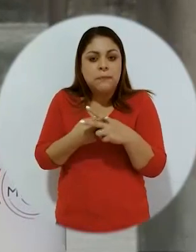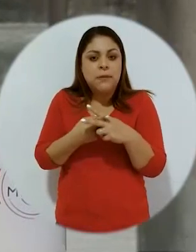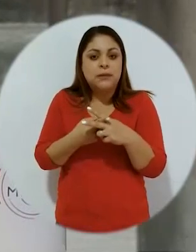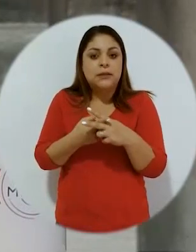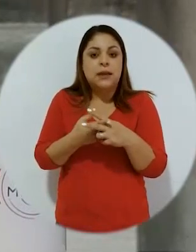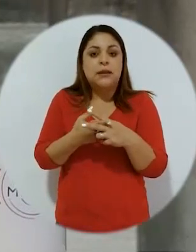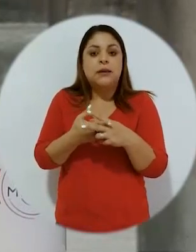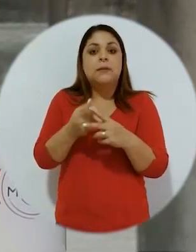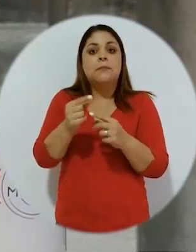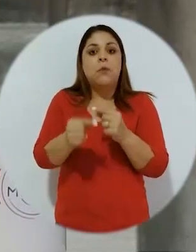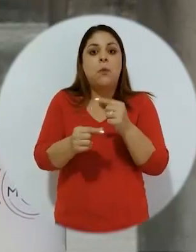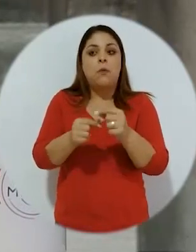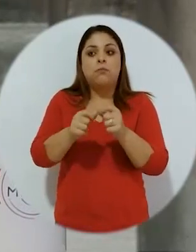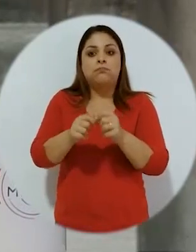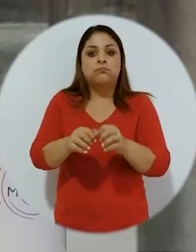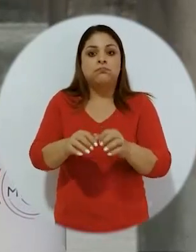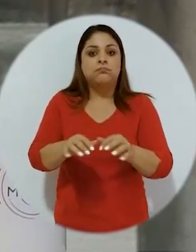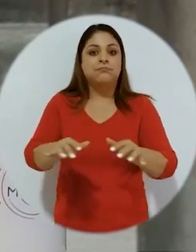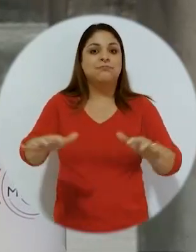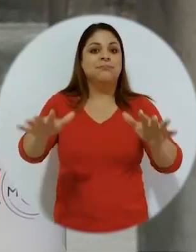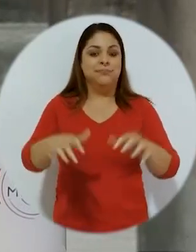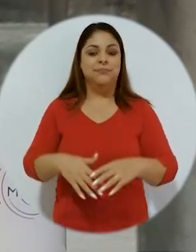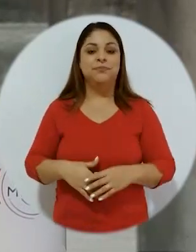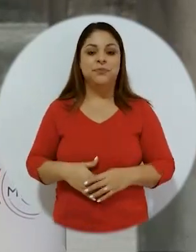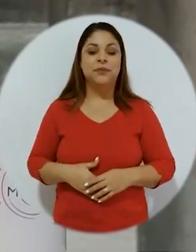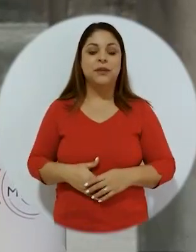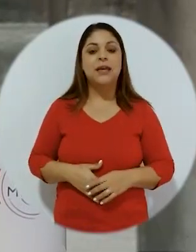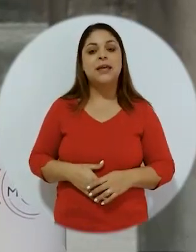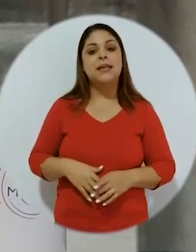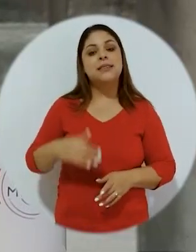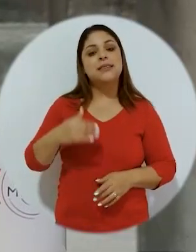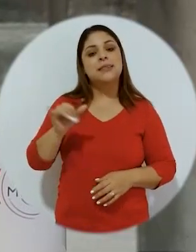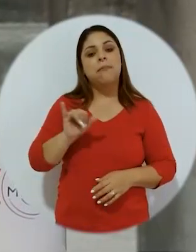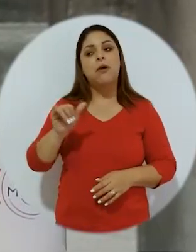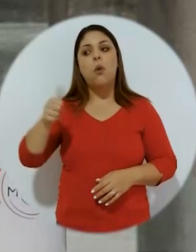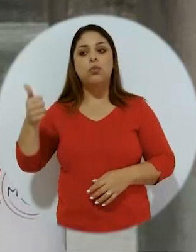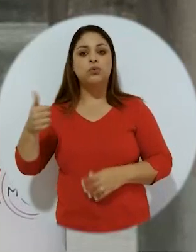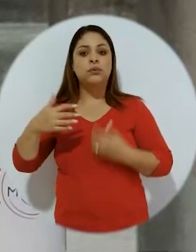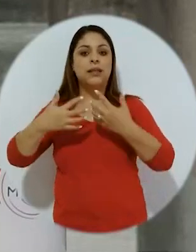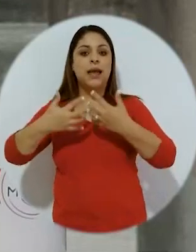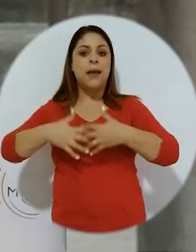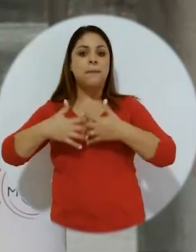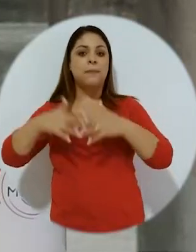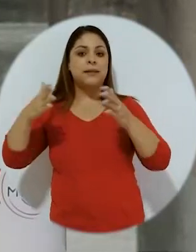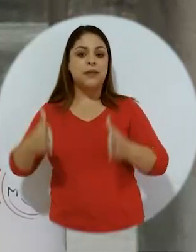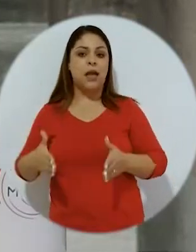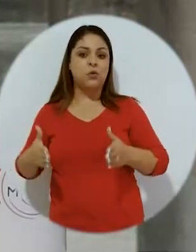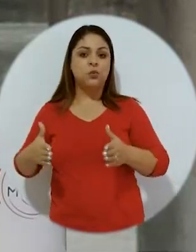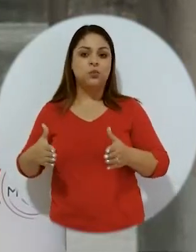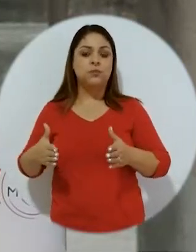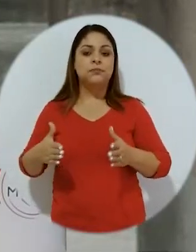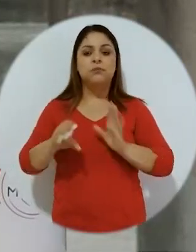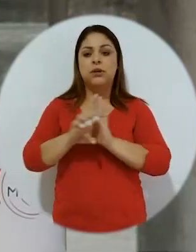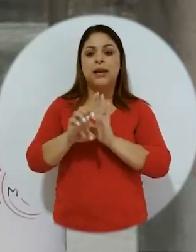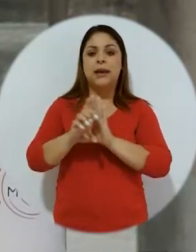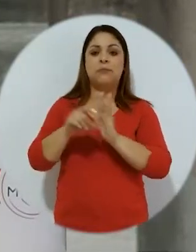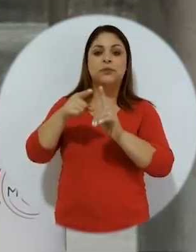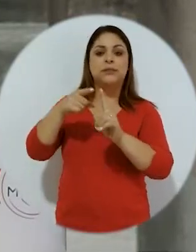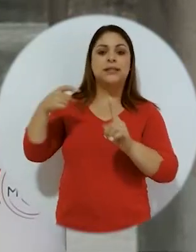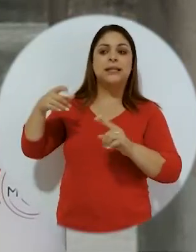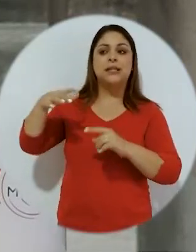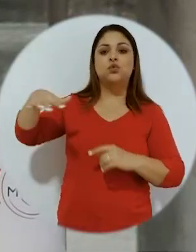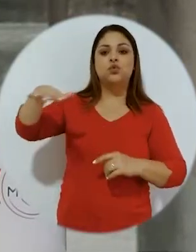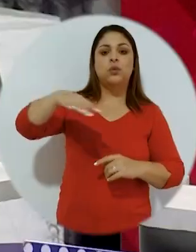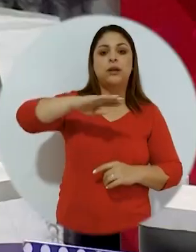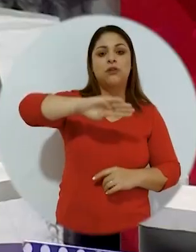Y hay otro tipo de semillero que es, por ejemplo, aquellos empresarios que más bien salen, por ejemplo, de las zonas